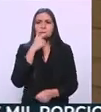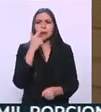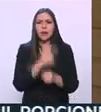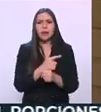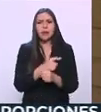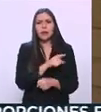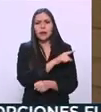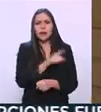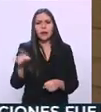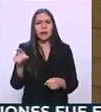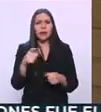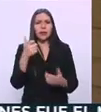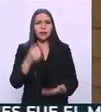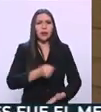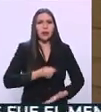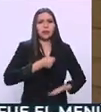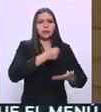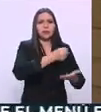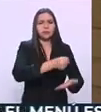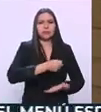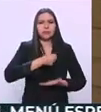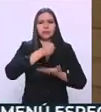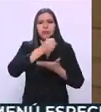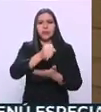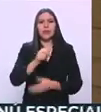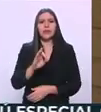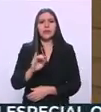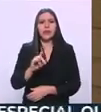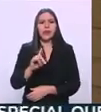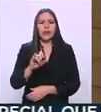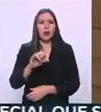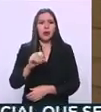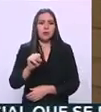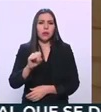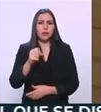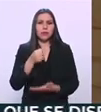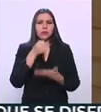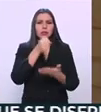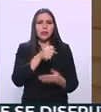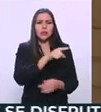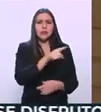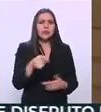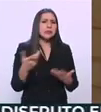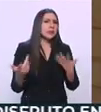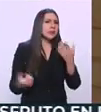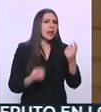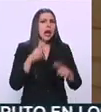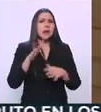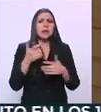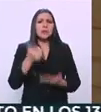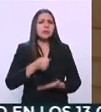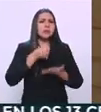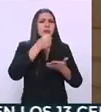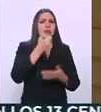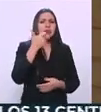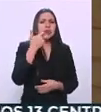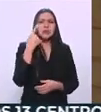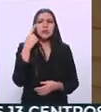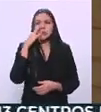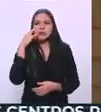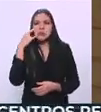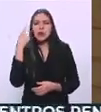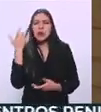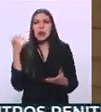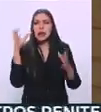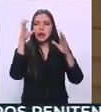fideicomisos primero implicaba un gran gasto administrativo, una ineficiencia, una pulverización de recursos y también posibilidades